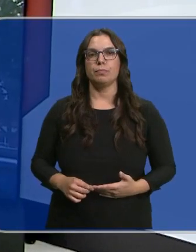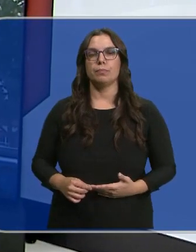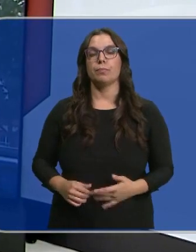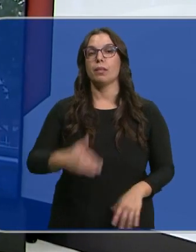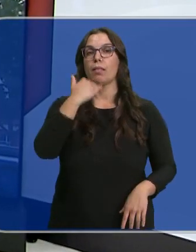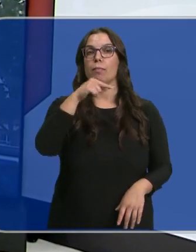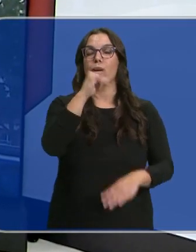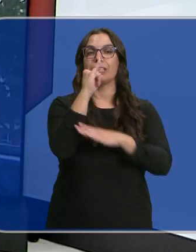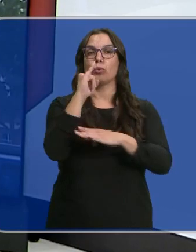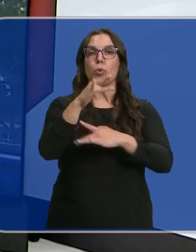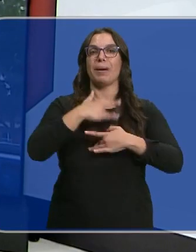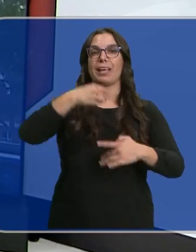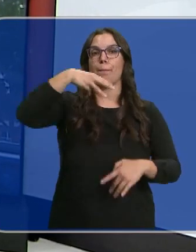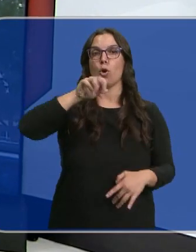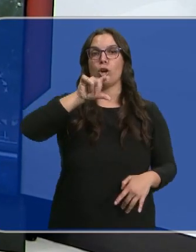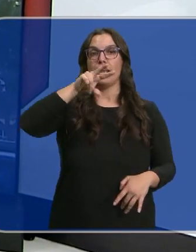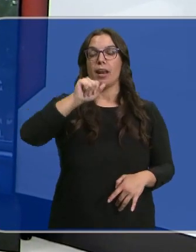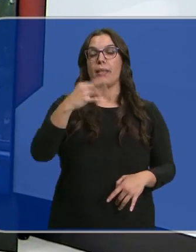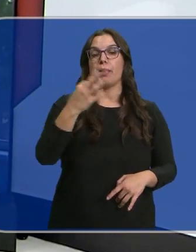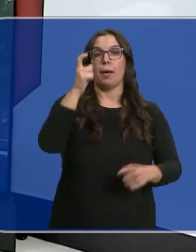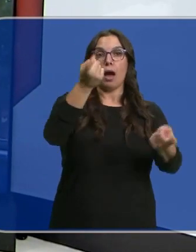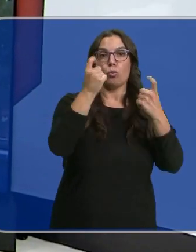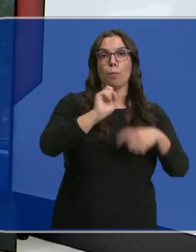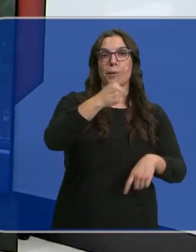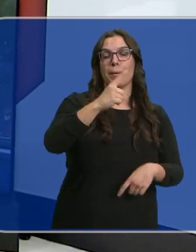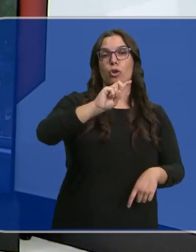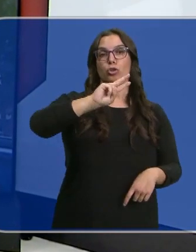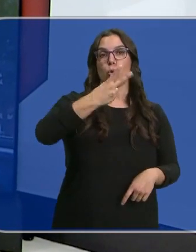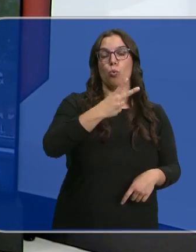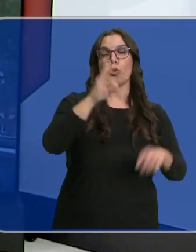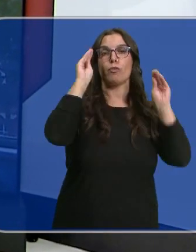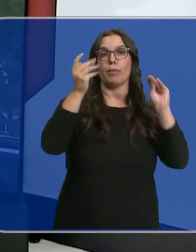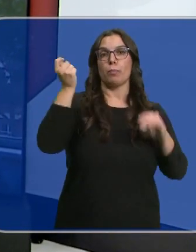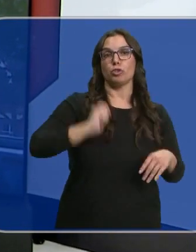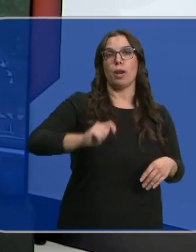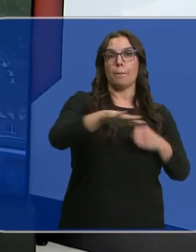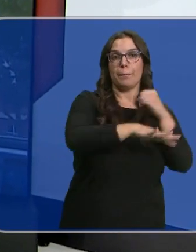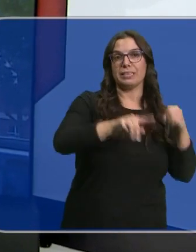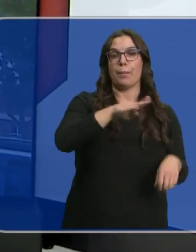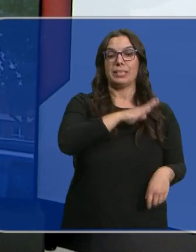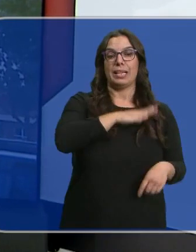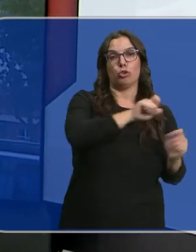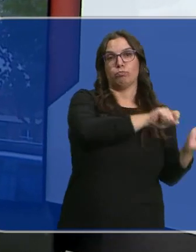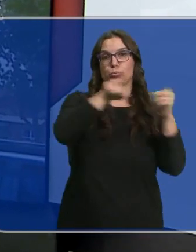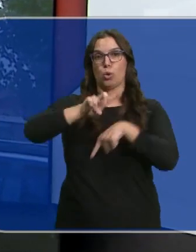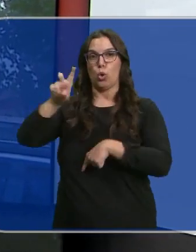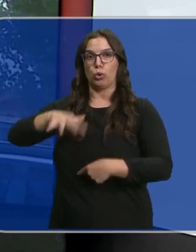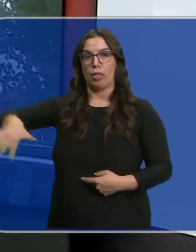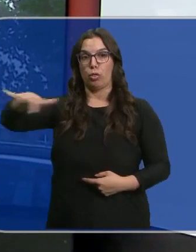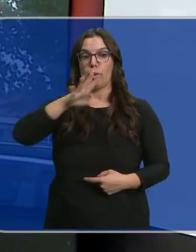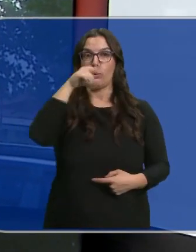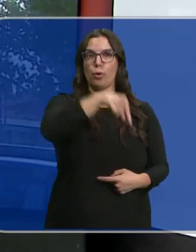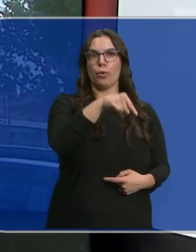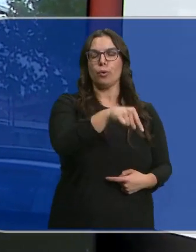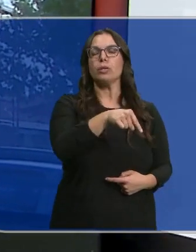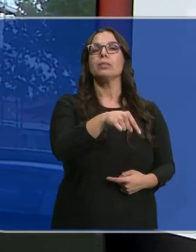En Zamora, el Instituto María de Molina ha tenido que reubicar alumnos de primero y segundo de FP básica y de bachillerato. Sus aulas no estaban hoy en condiciones. La